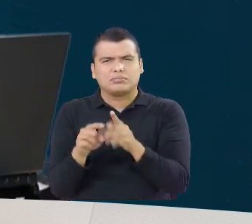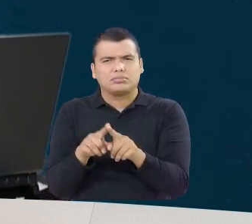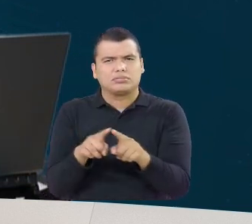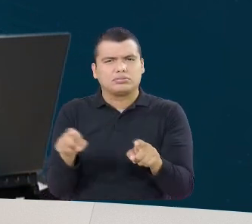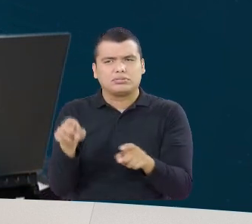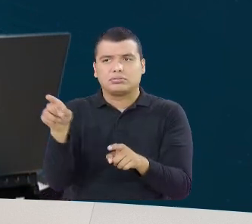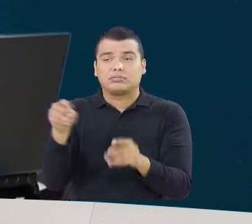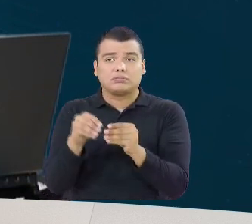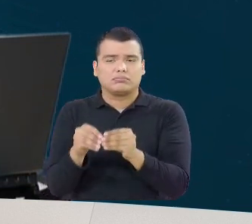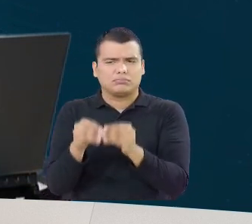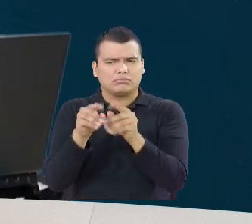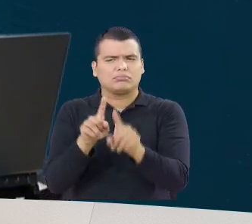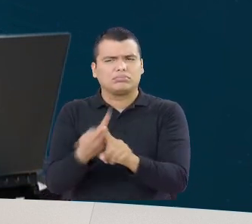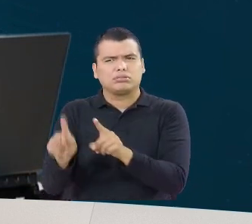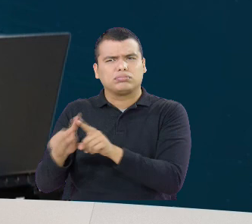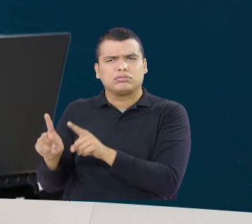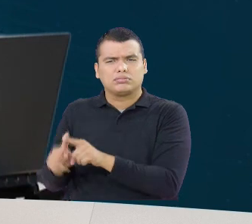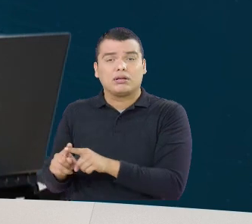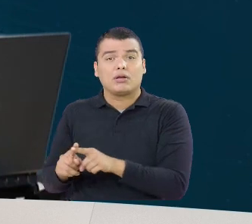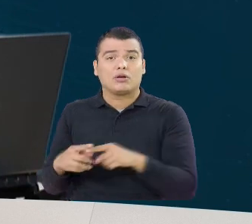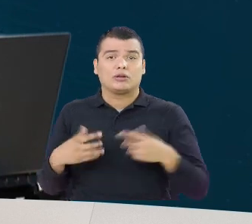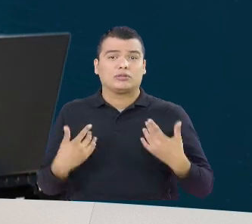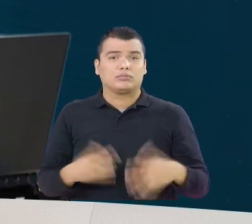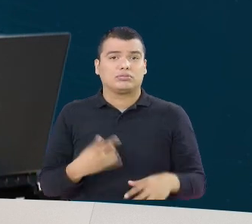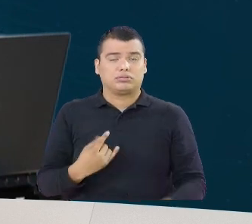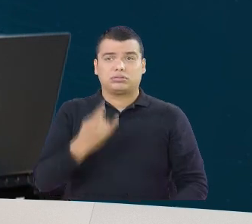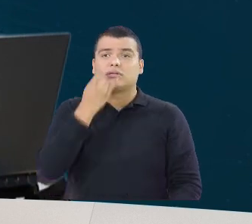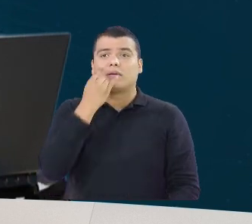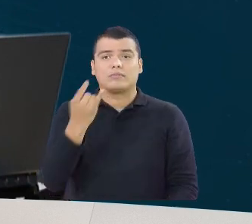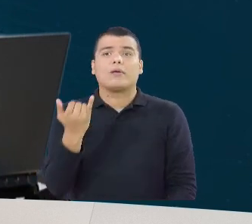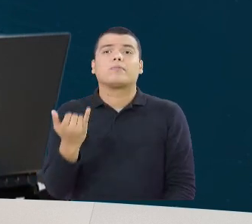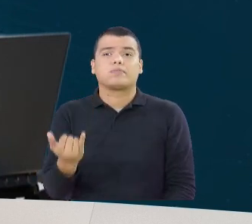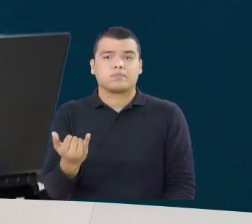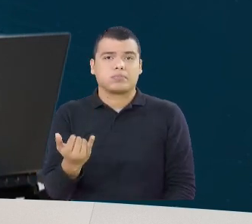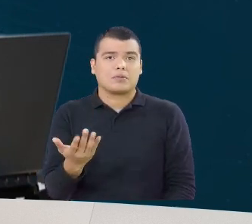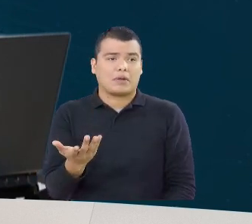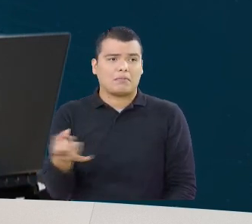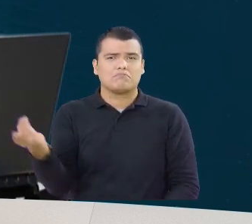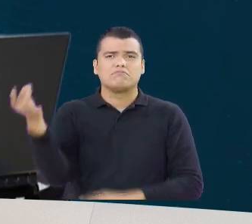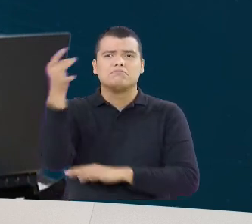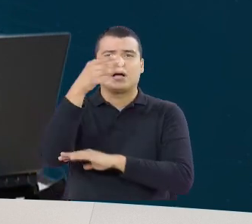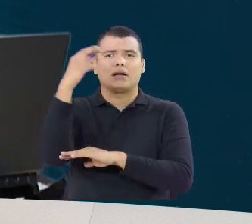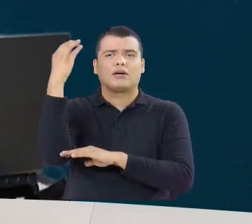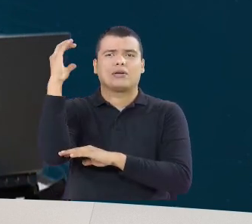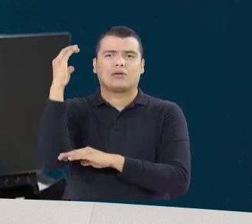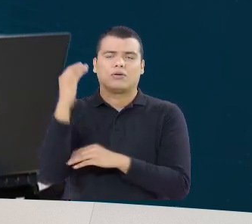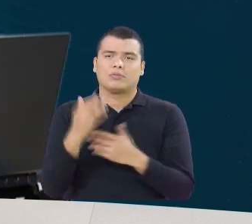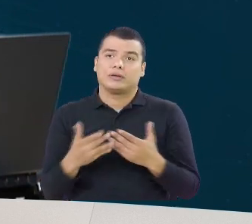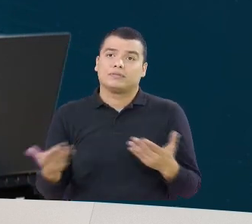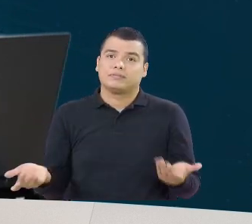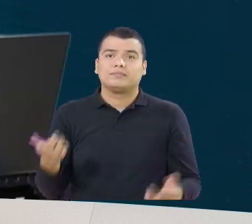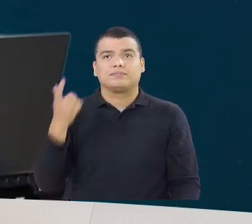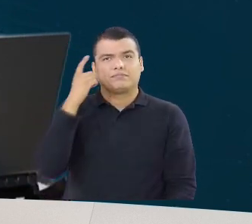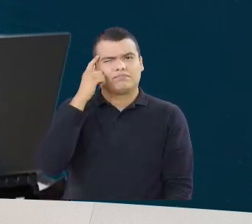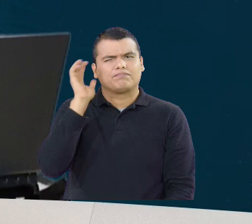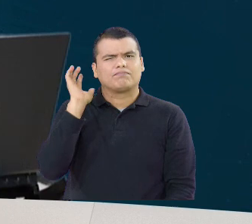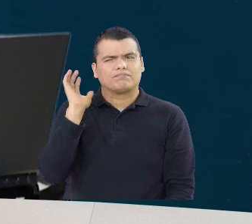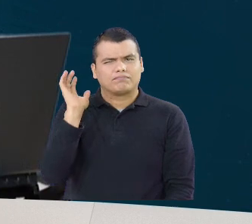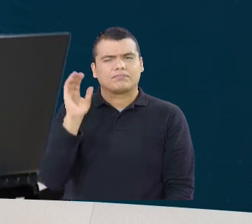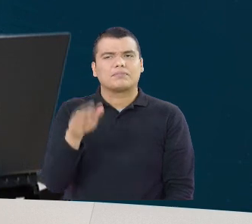hacen cosas que están muy lejos de la primaria en nuestro país. Entonces, la idea es esa,